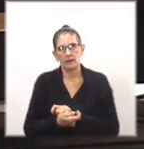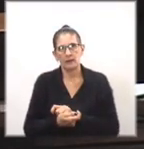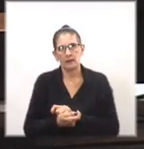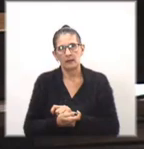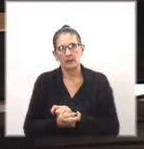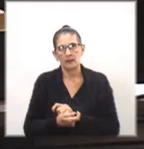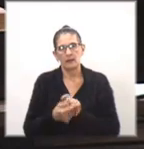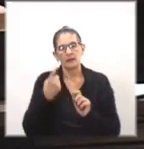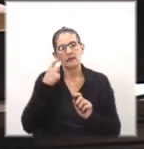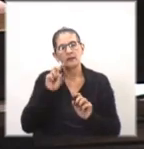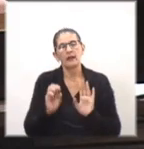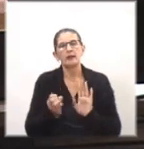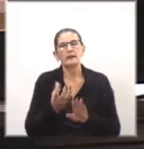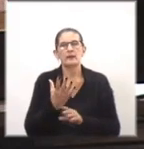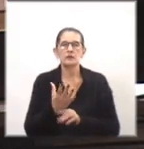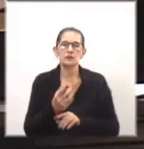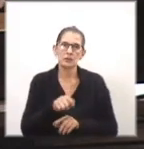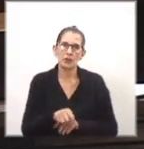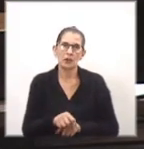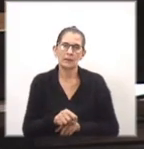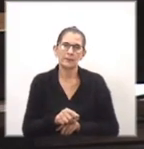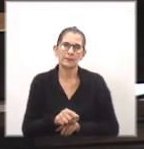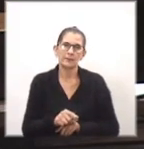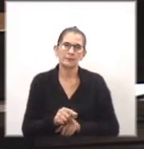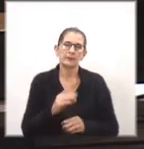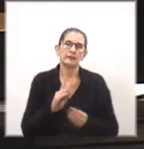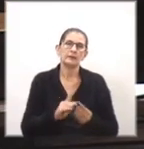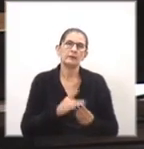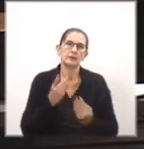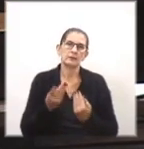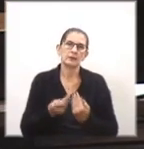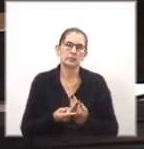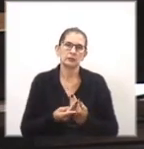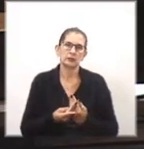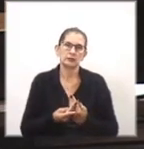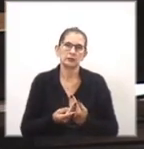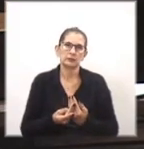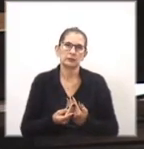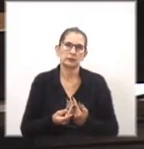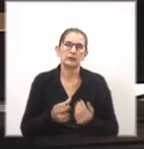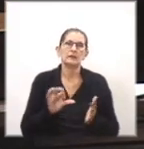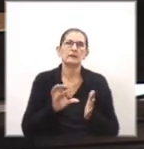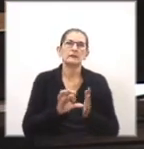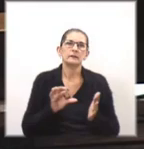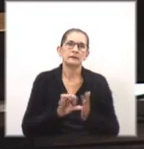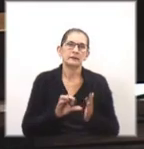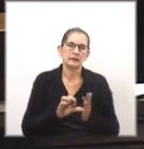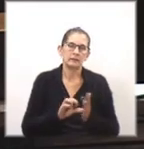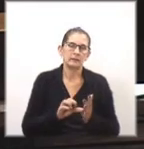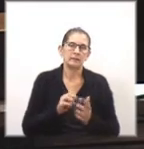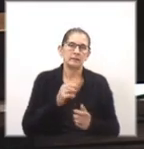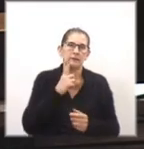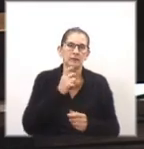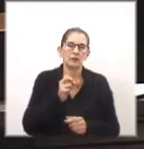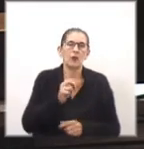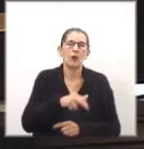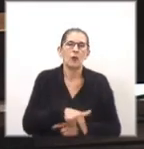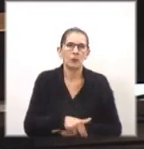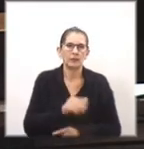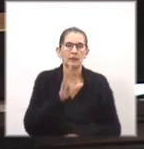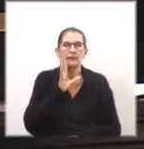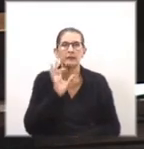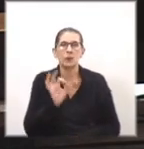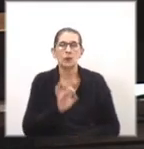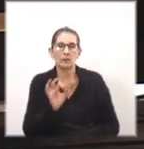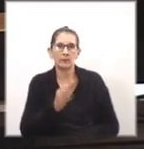la creación de la, ¿cómo es que se llama el proyecto? El sistema previsional común. Discúlpeme,